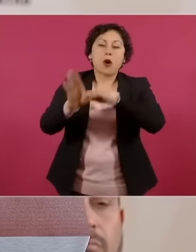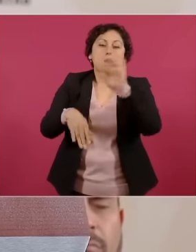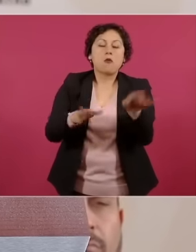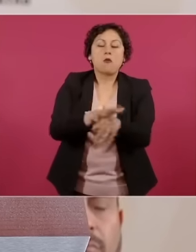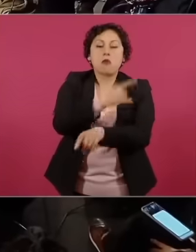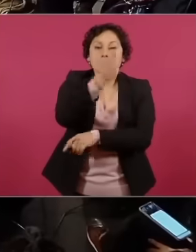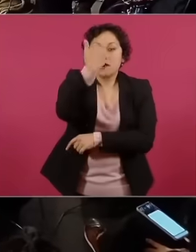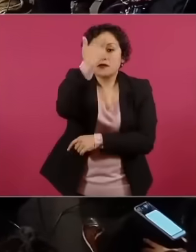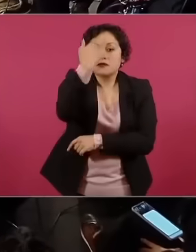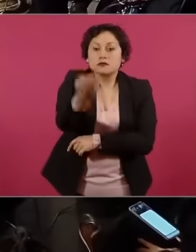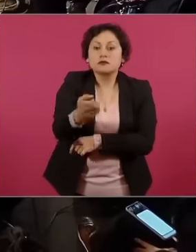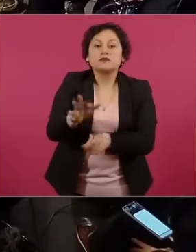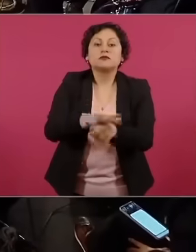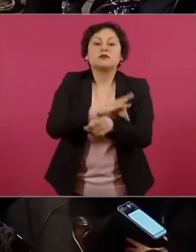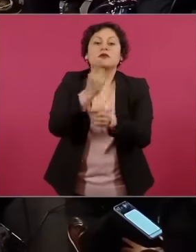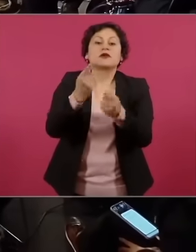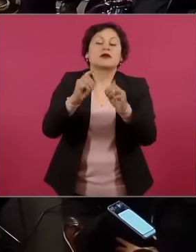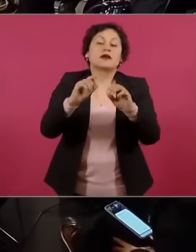para